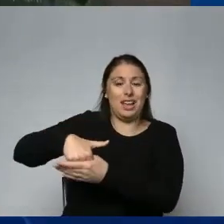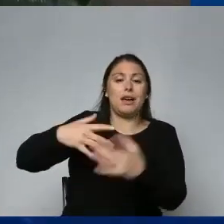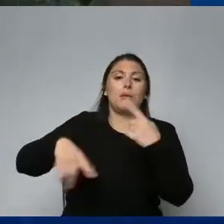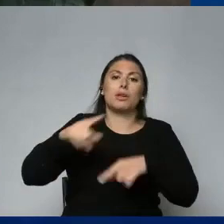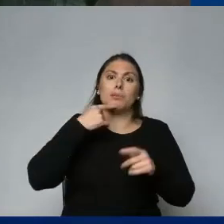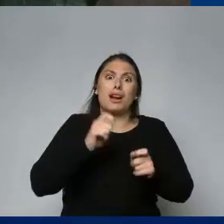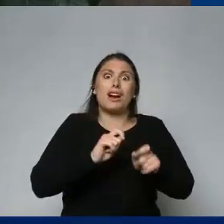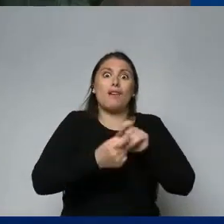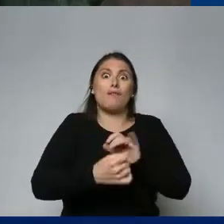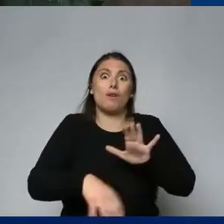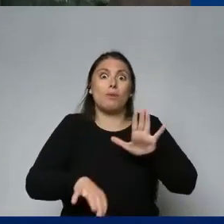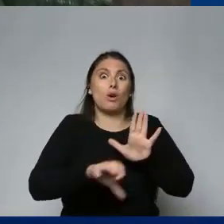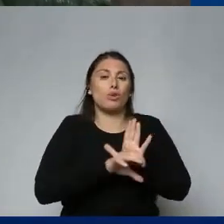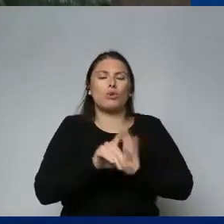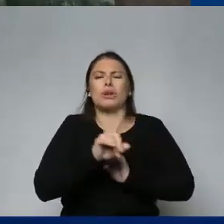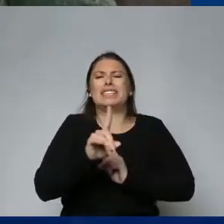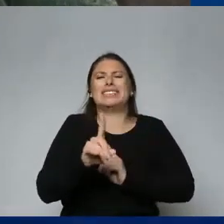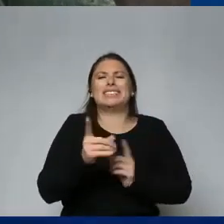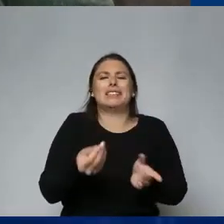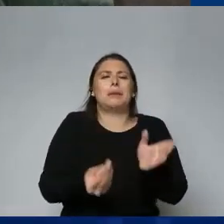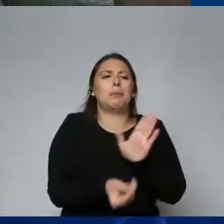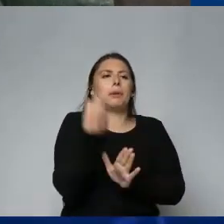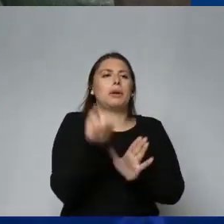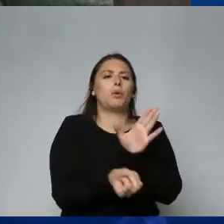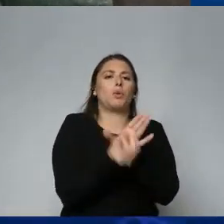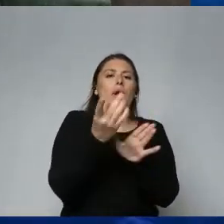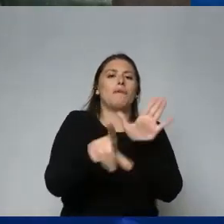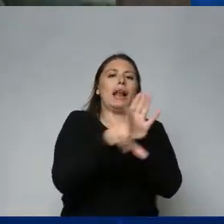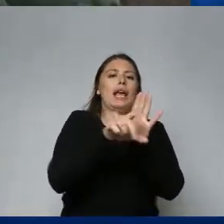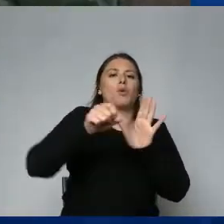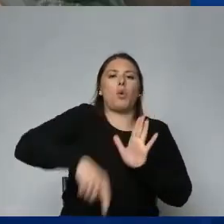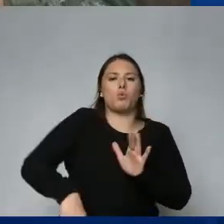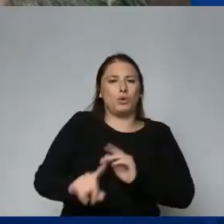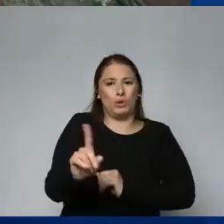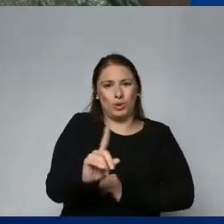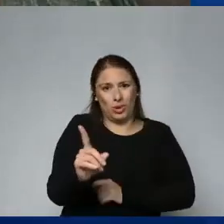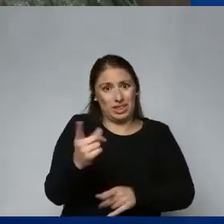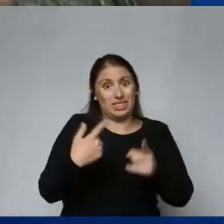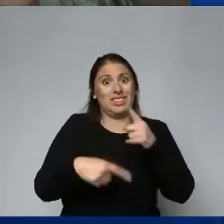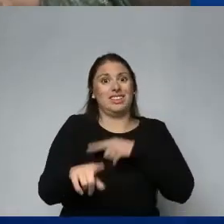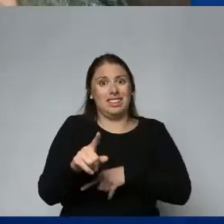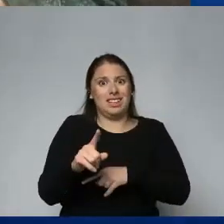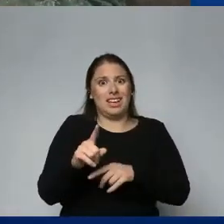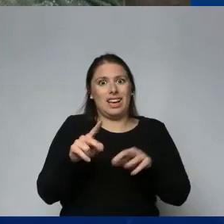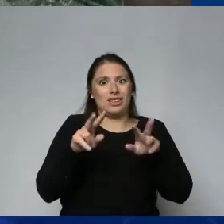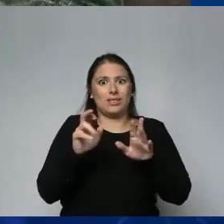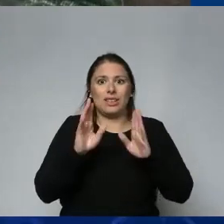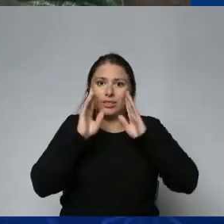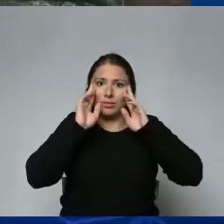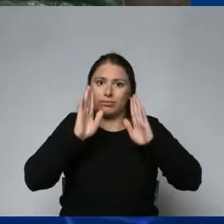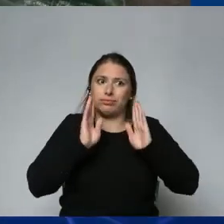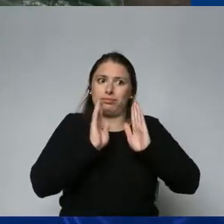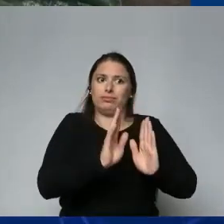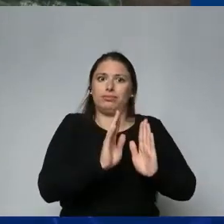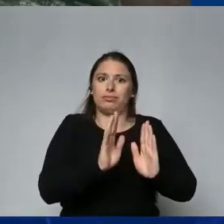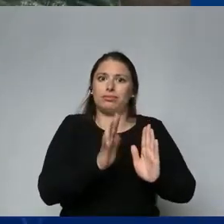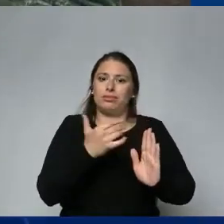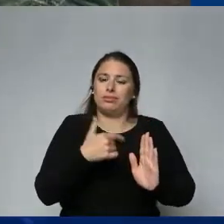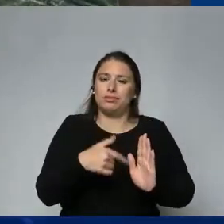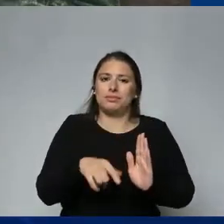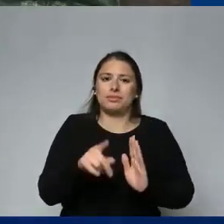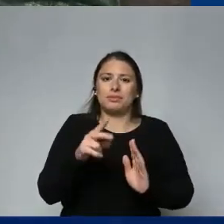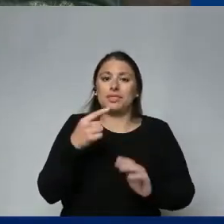de la Constitución, no una ley común y corriente. O sea que ese es un coto reservado a la ley. Eso es lo que